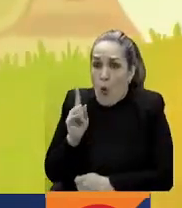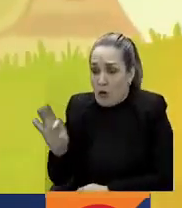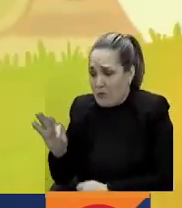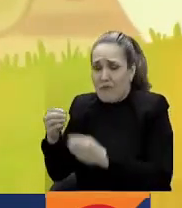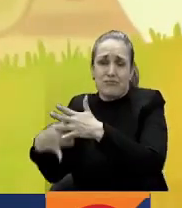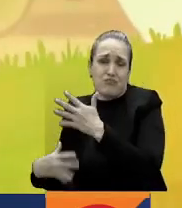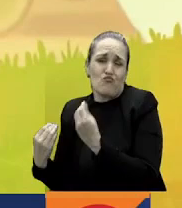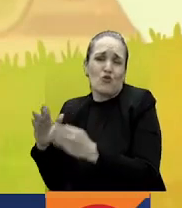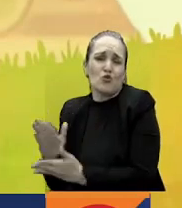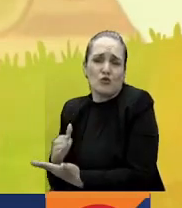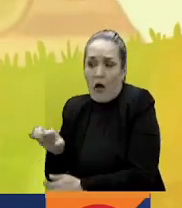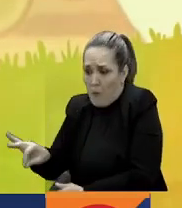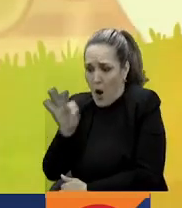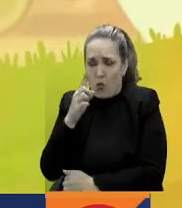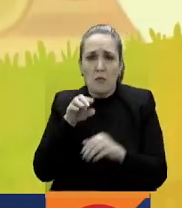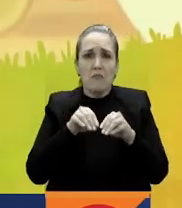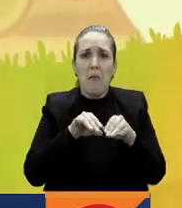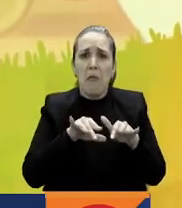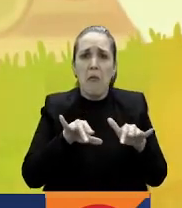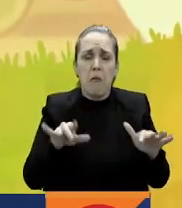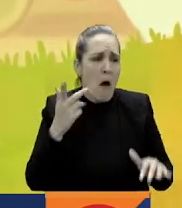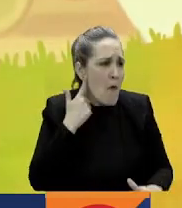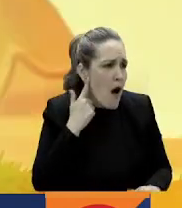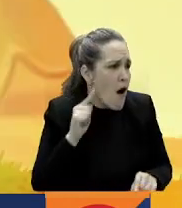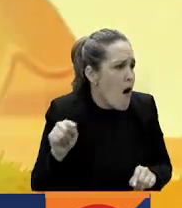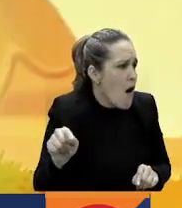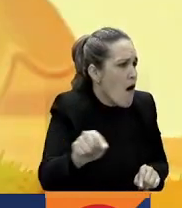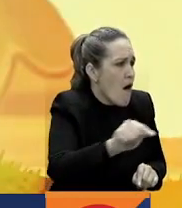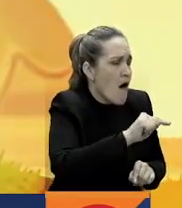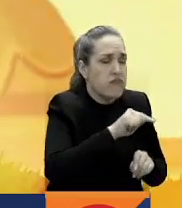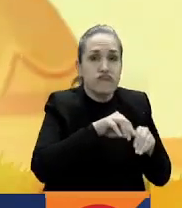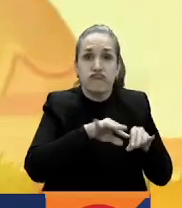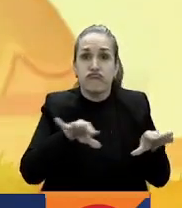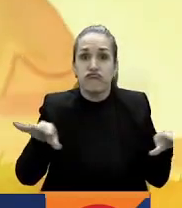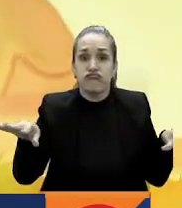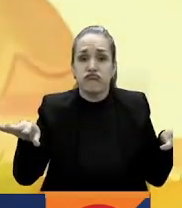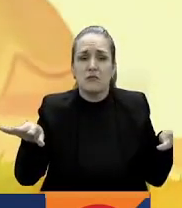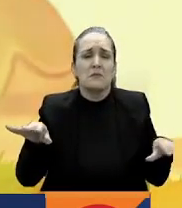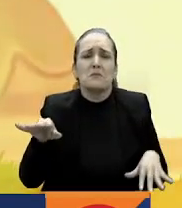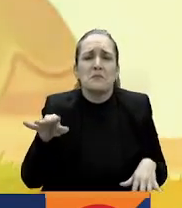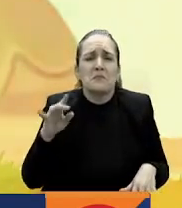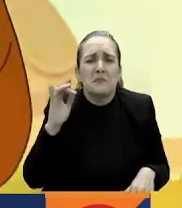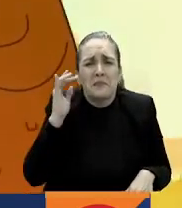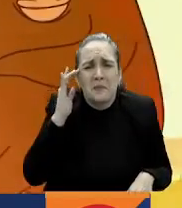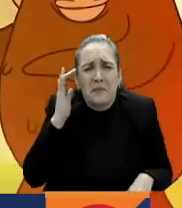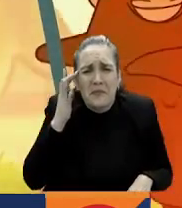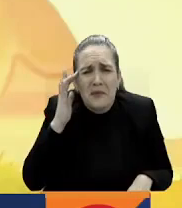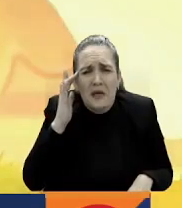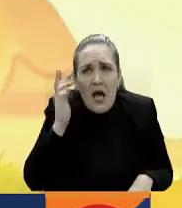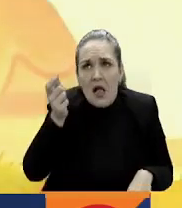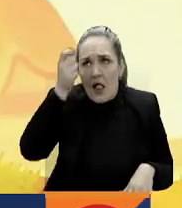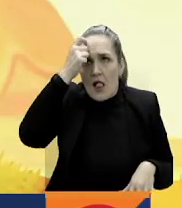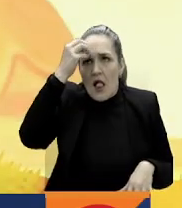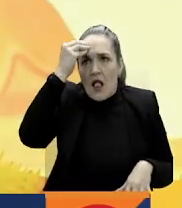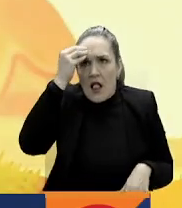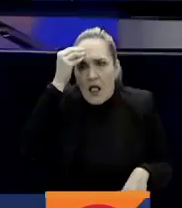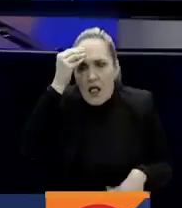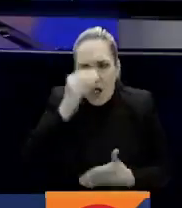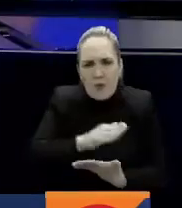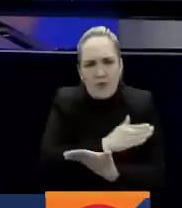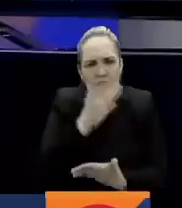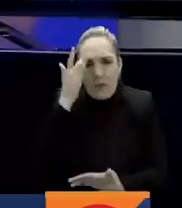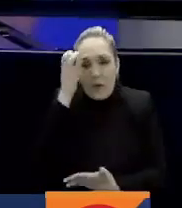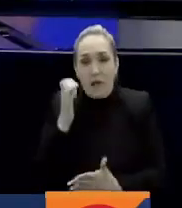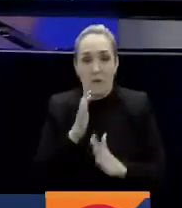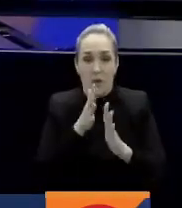posts y fue así como saltó pues a la cultura popular. ¿Por qué nos quedó tan metida la canción del frailejón Ernesto Pérez en la cabeza?